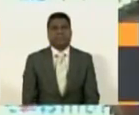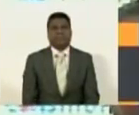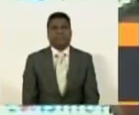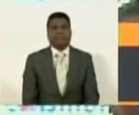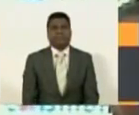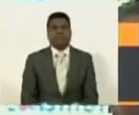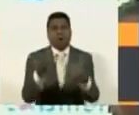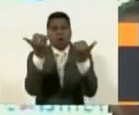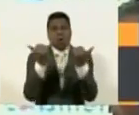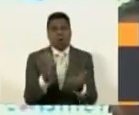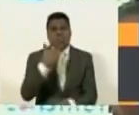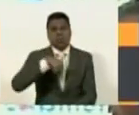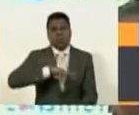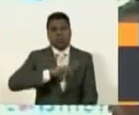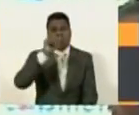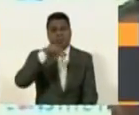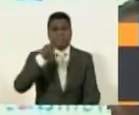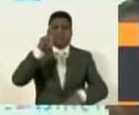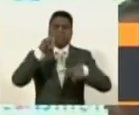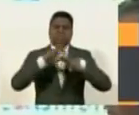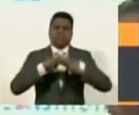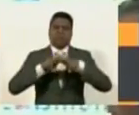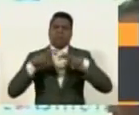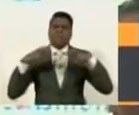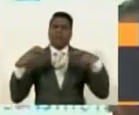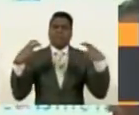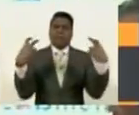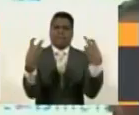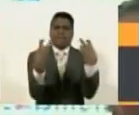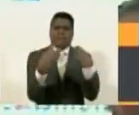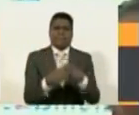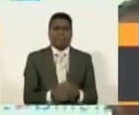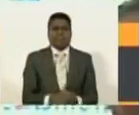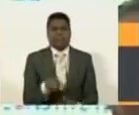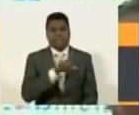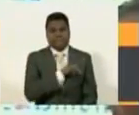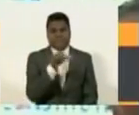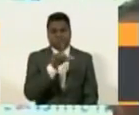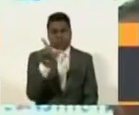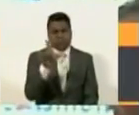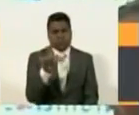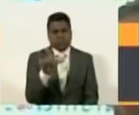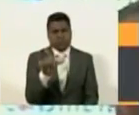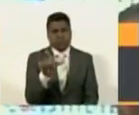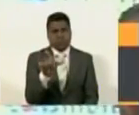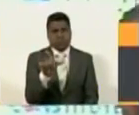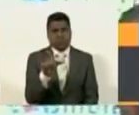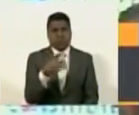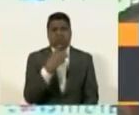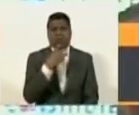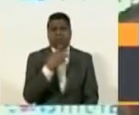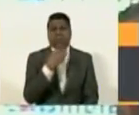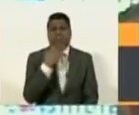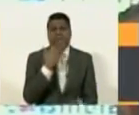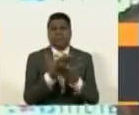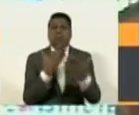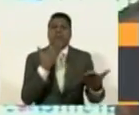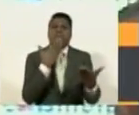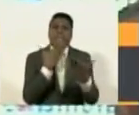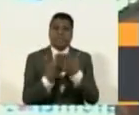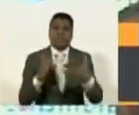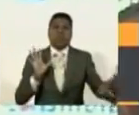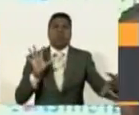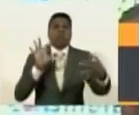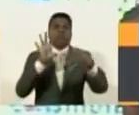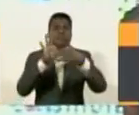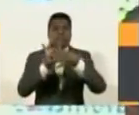mientras hoy nosotros estamos aquí sentados, el Partido Socialista Unido de Venezuela, invocando la unidad de las fuerzas